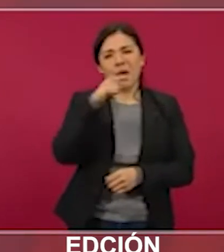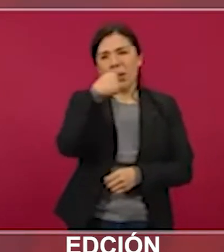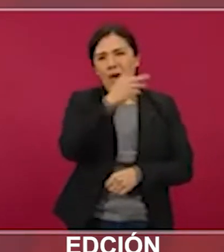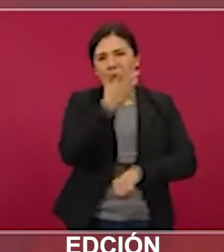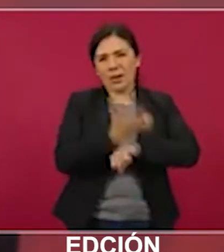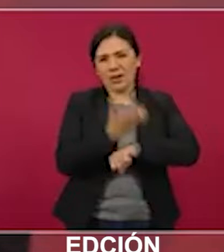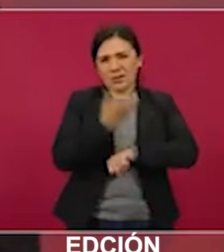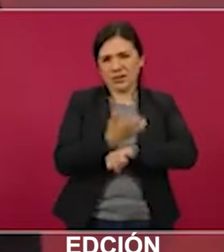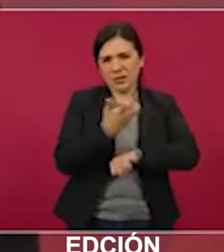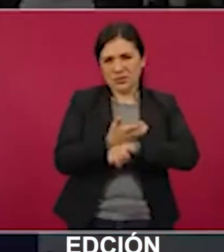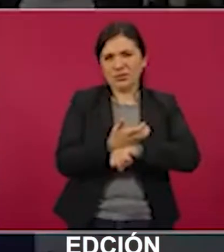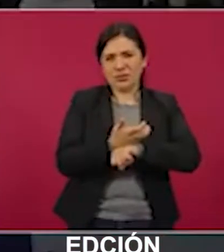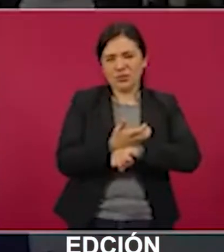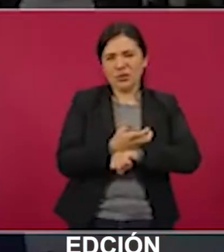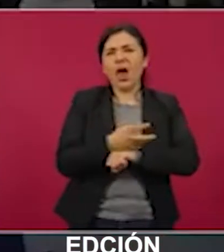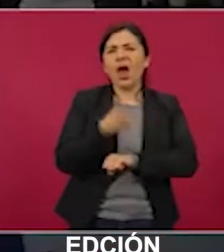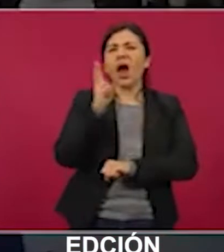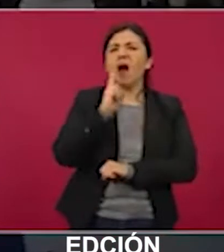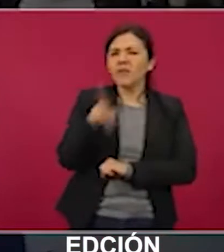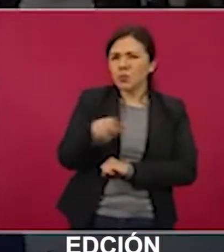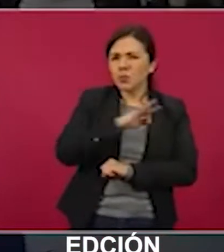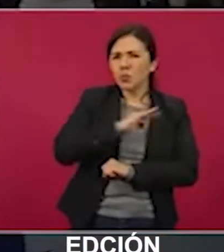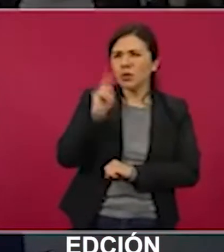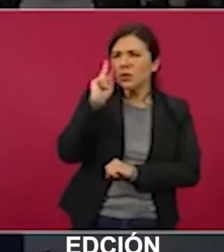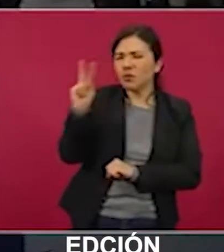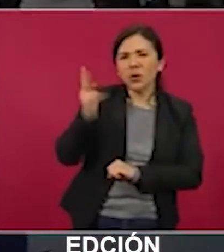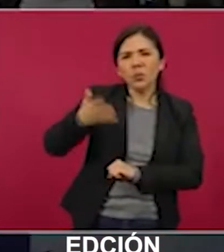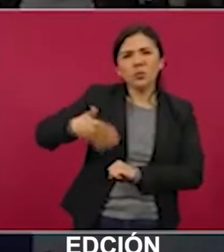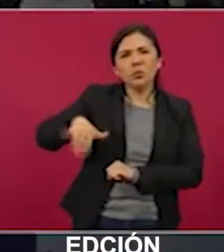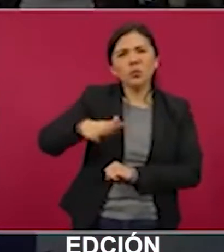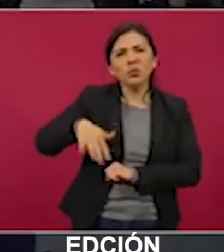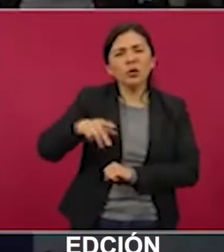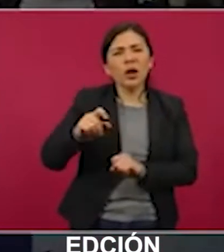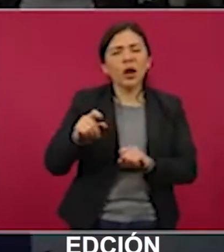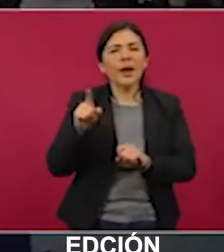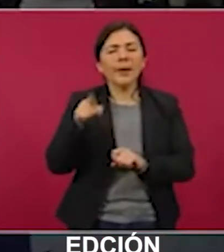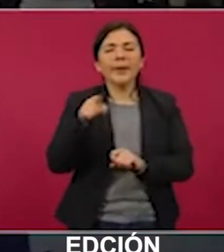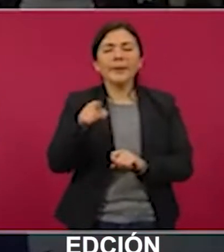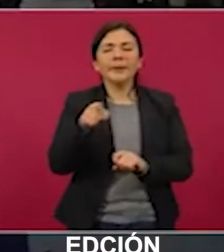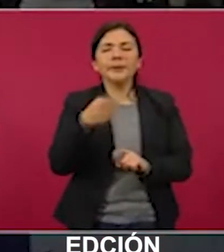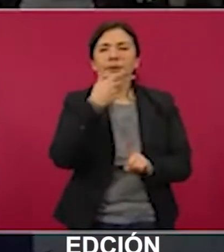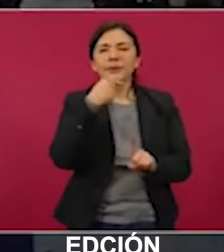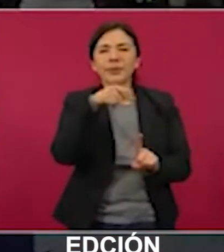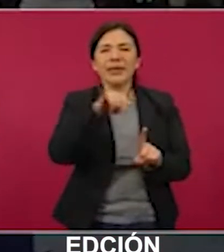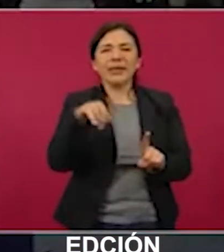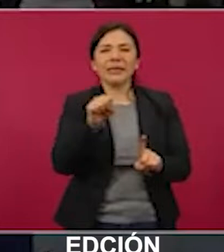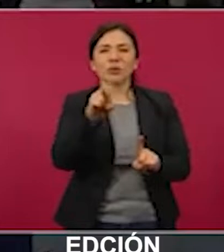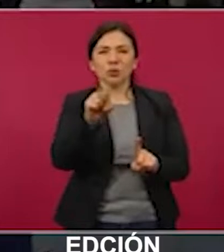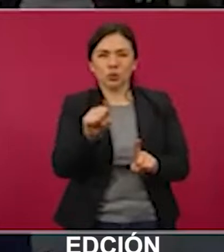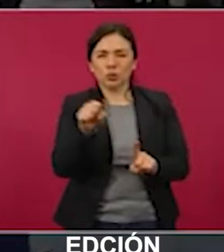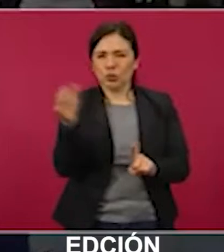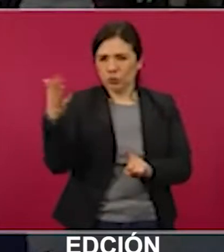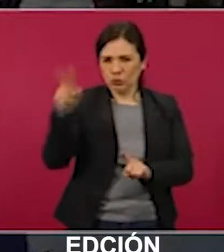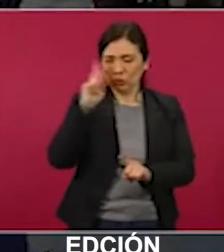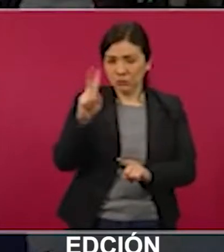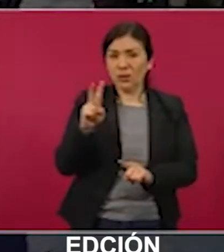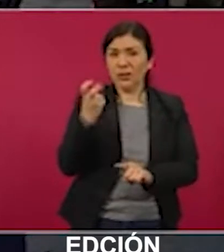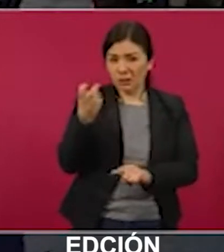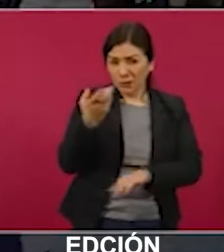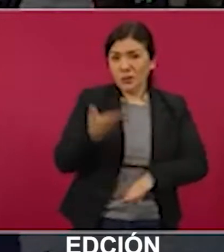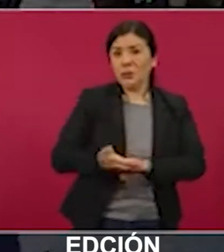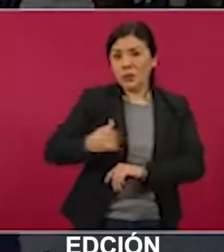A ver, busquen ahí en Jesús, porque es interesante,